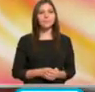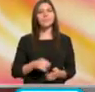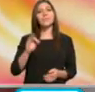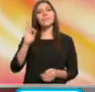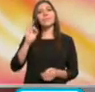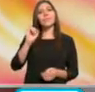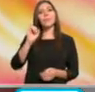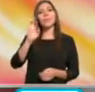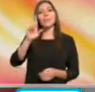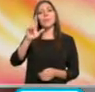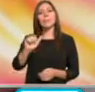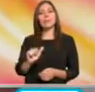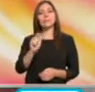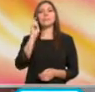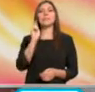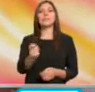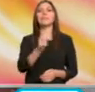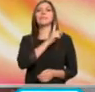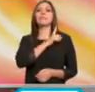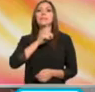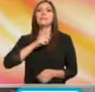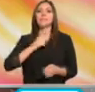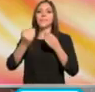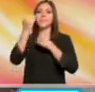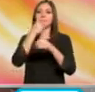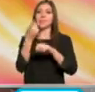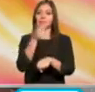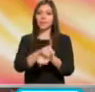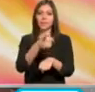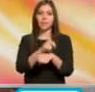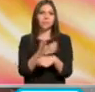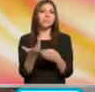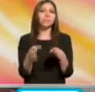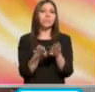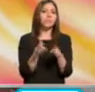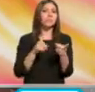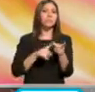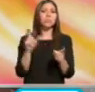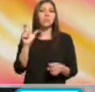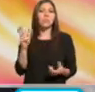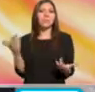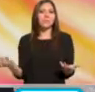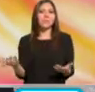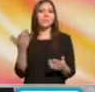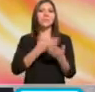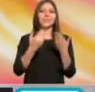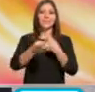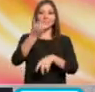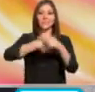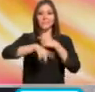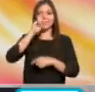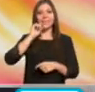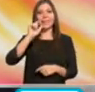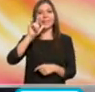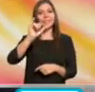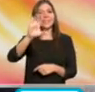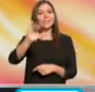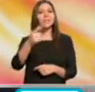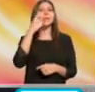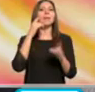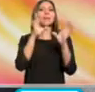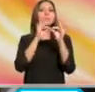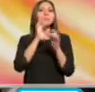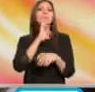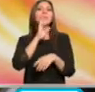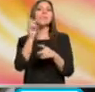La fibra que debe formar parte de nuestra alimentación diaria, pero ¿cómo, dónde, cuándo? Alicia, qué bueno que estás con nosotros Sí, para buenas. responder todas estas